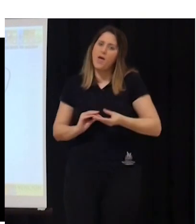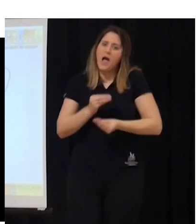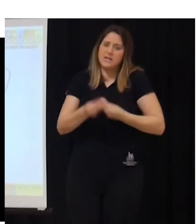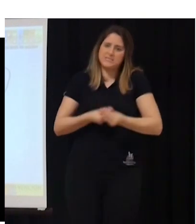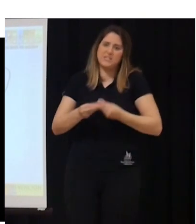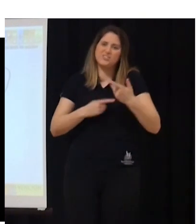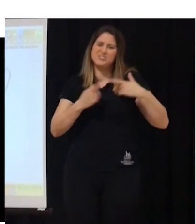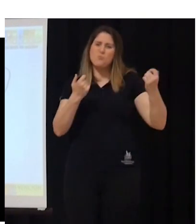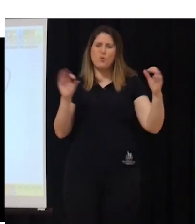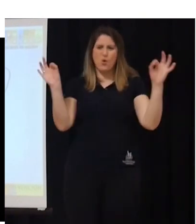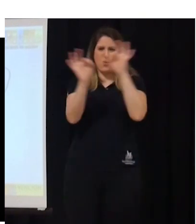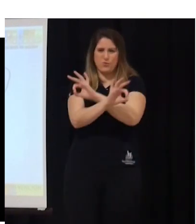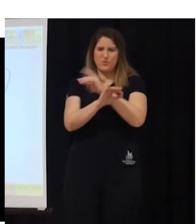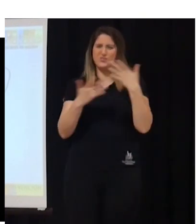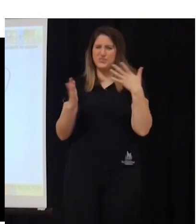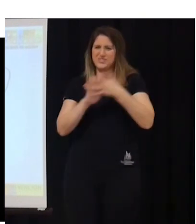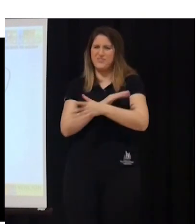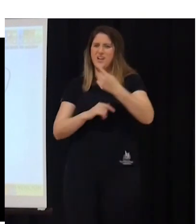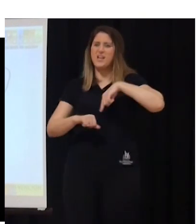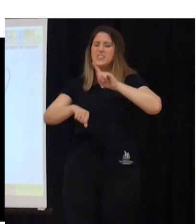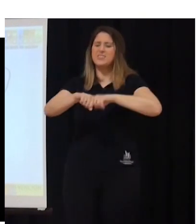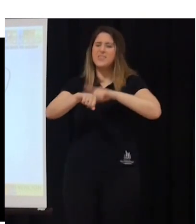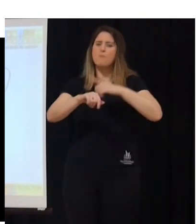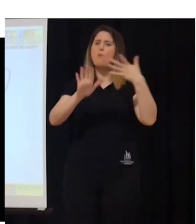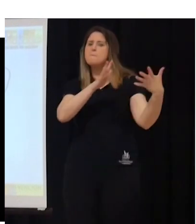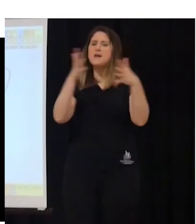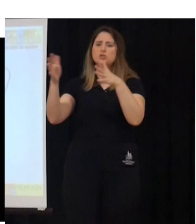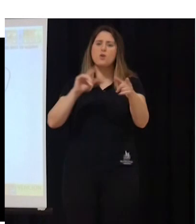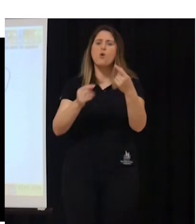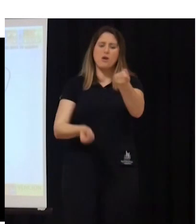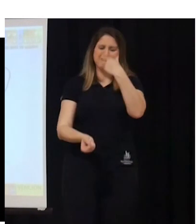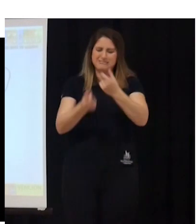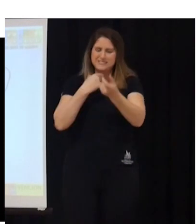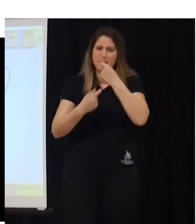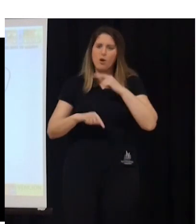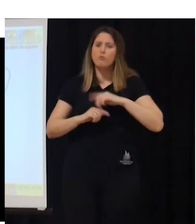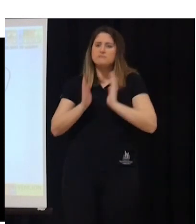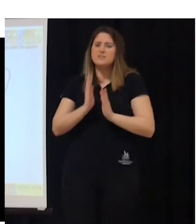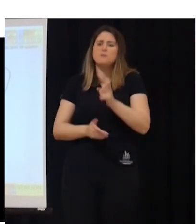qué, cómo y durante cuánto tiempo hay que administrar.